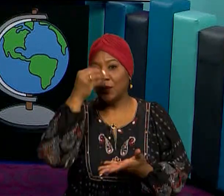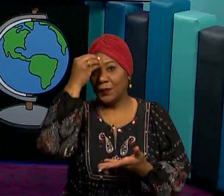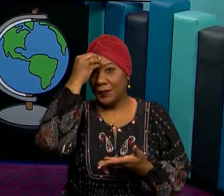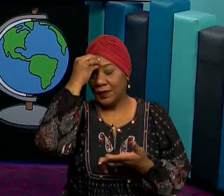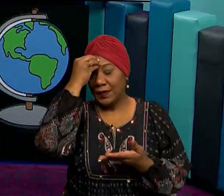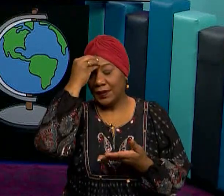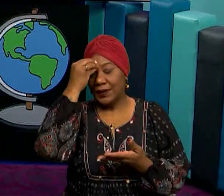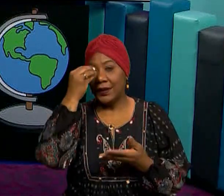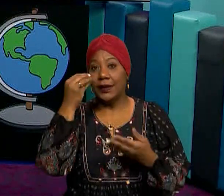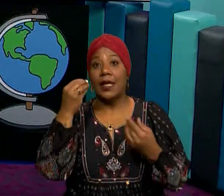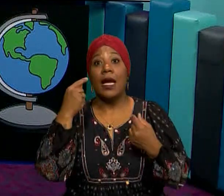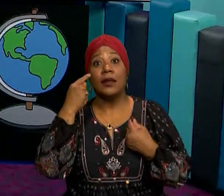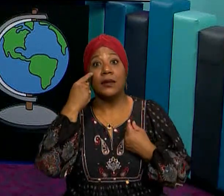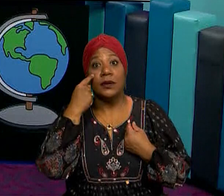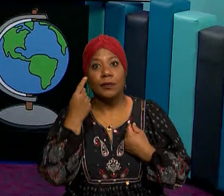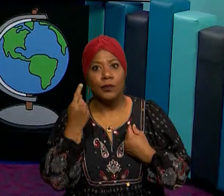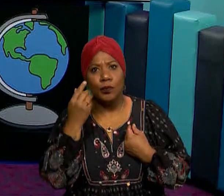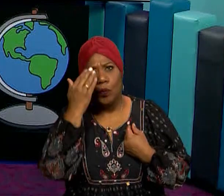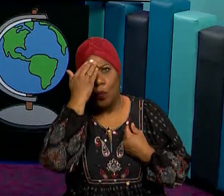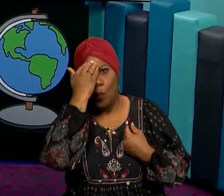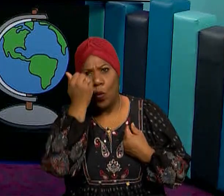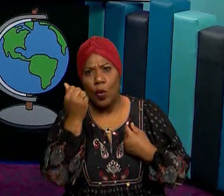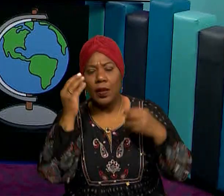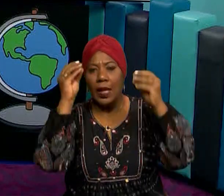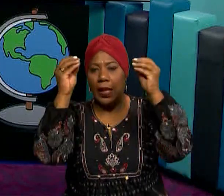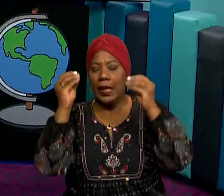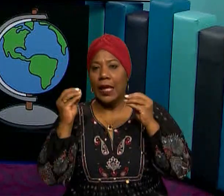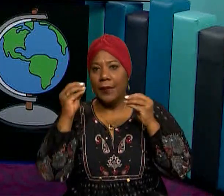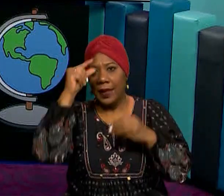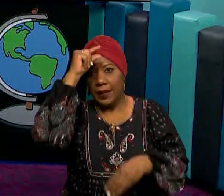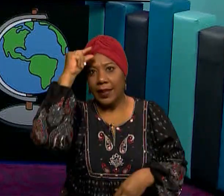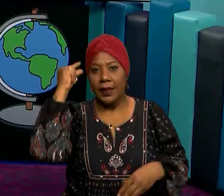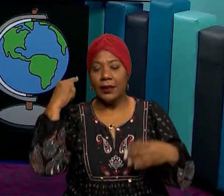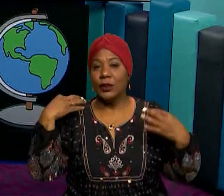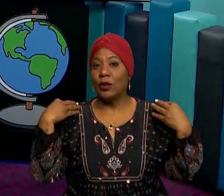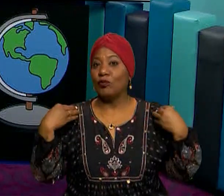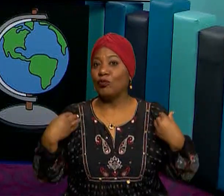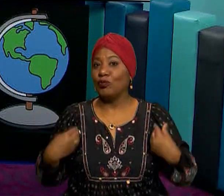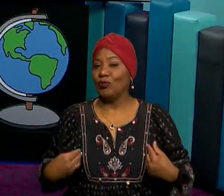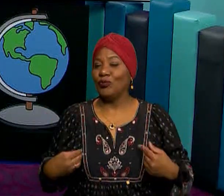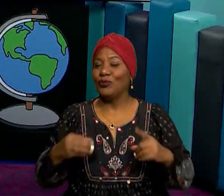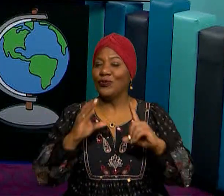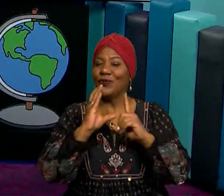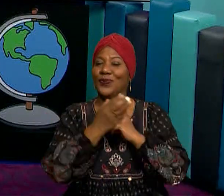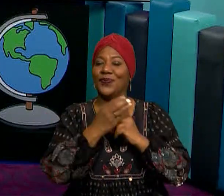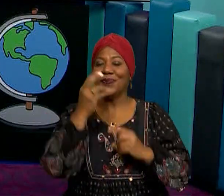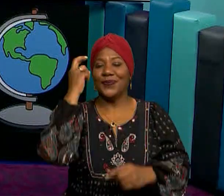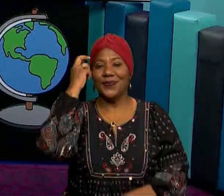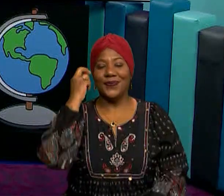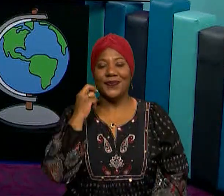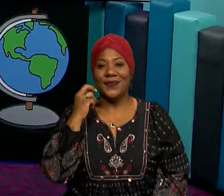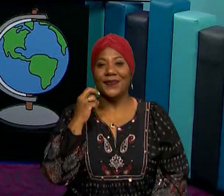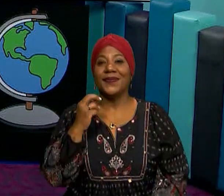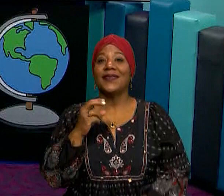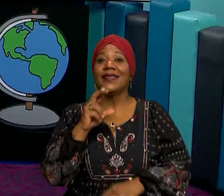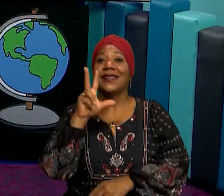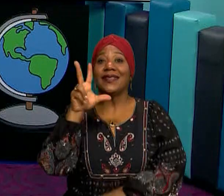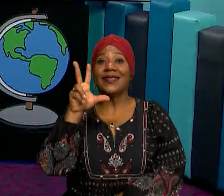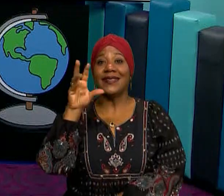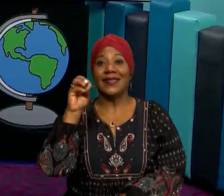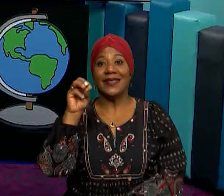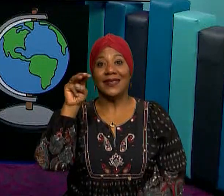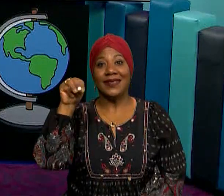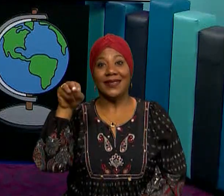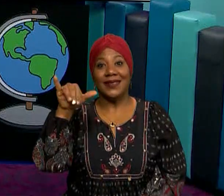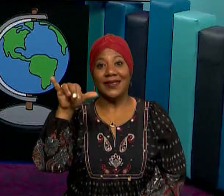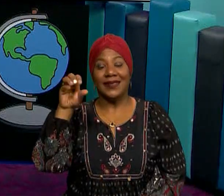Graciela está vestida alusivo a la etnia negra, resaltando el 30 de mayo,